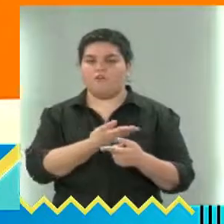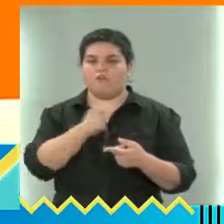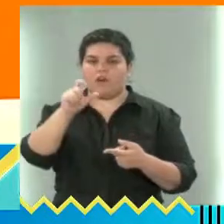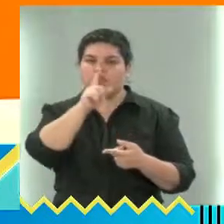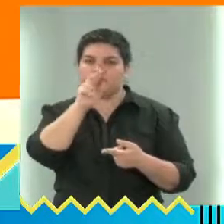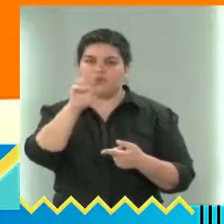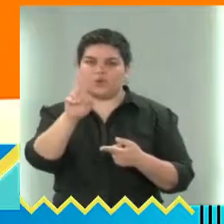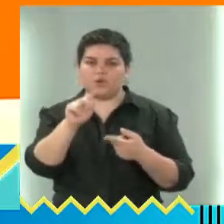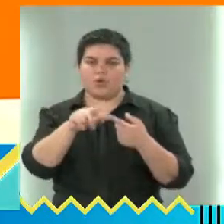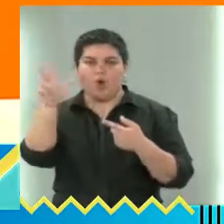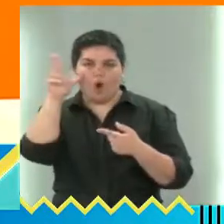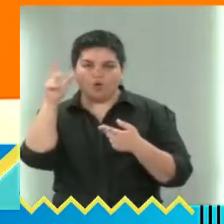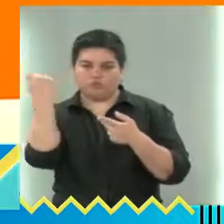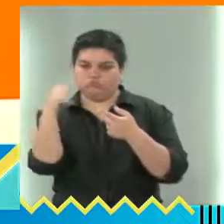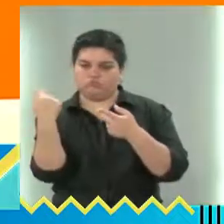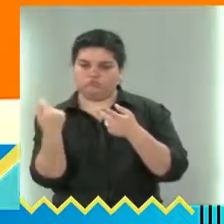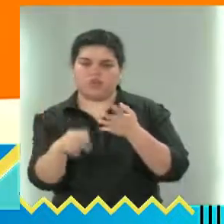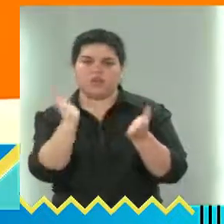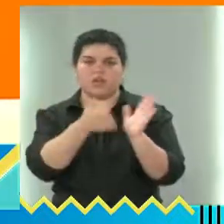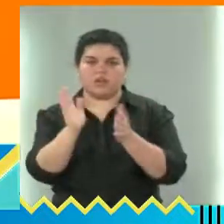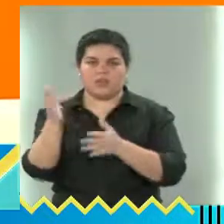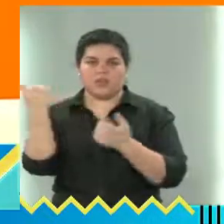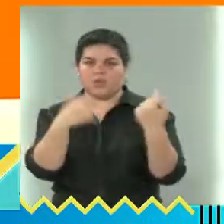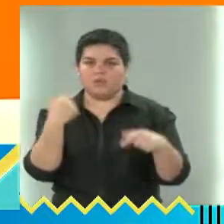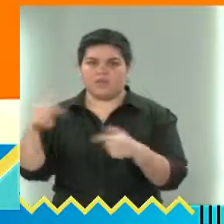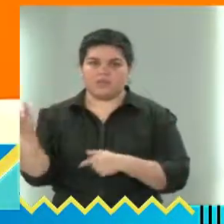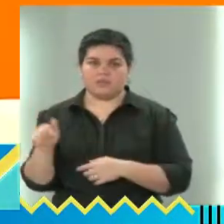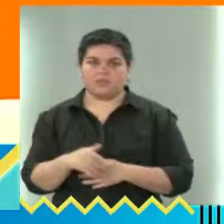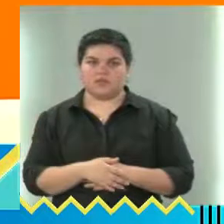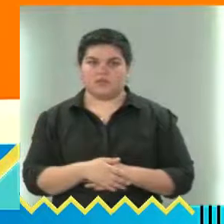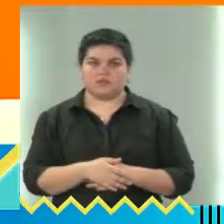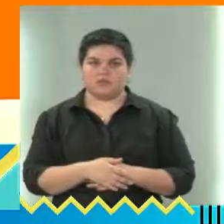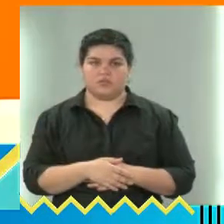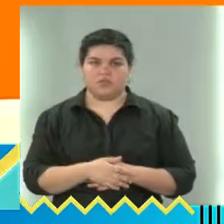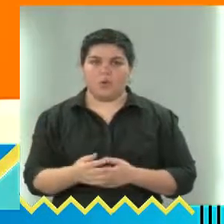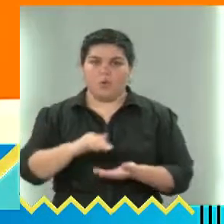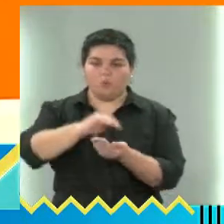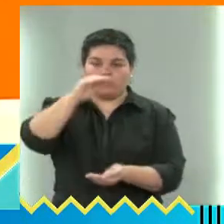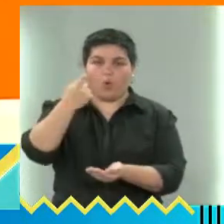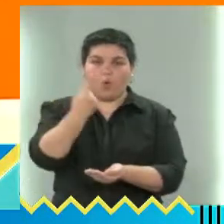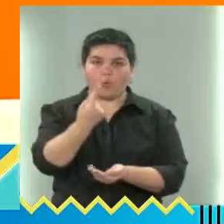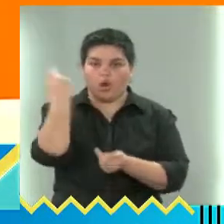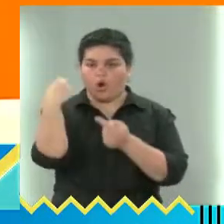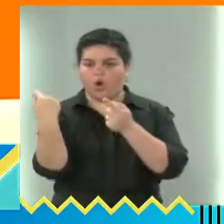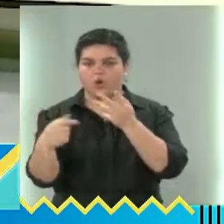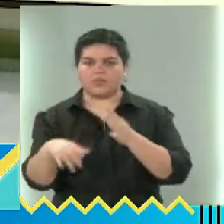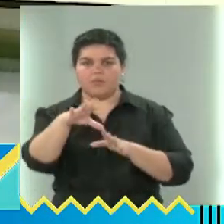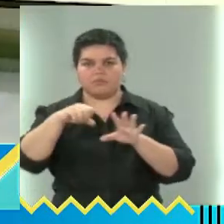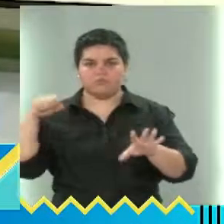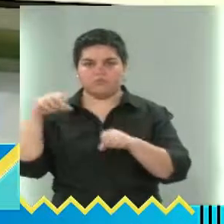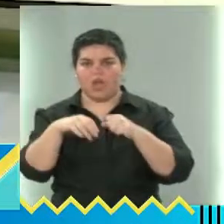se requiere para ciertos tratamientos. Así que de una unidad de sangre sacamos muchos beneficios. Eso es muy importante.